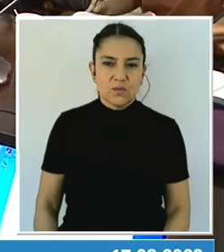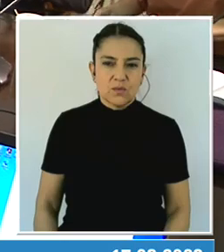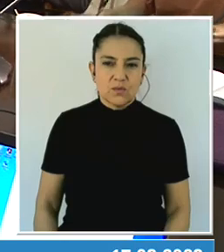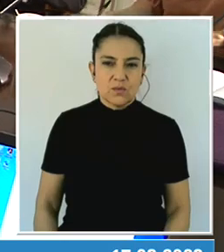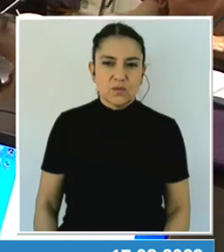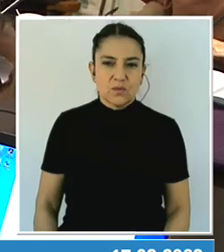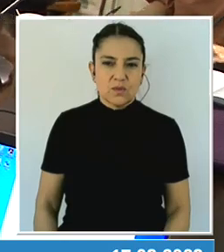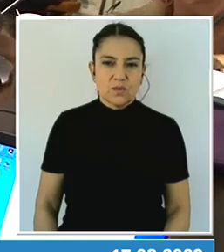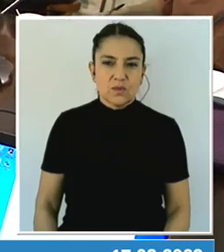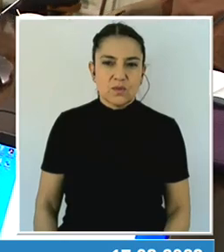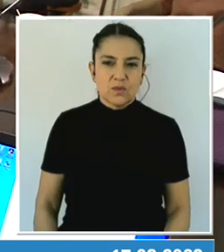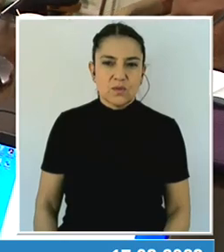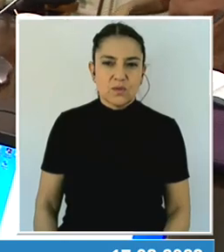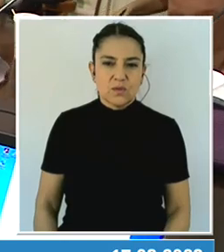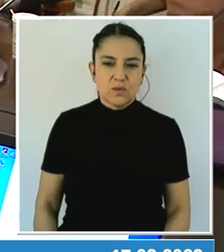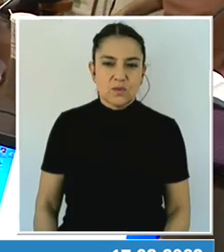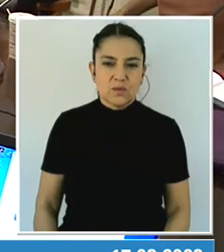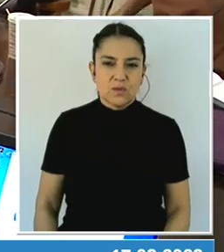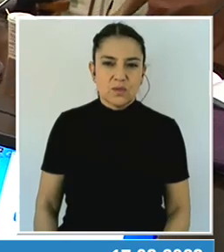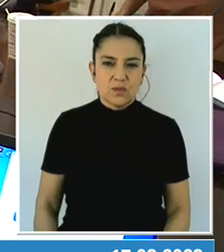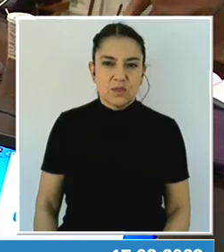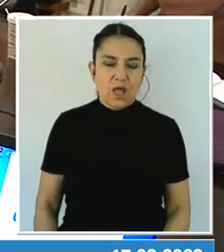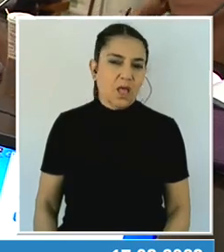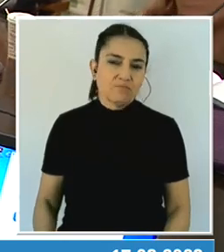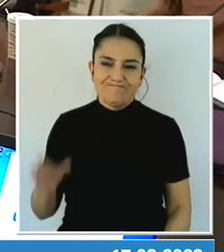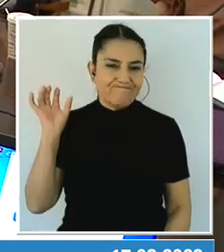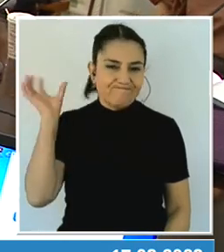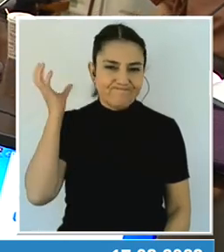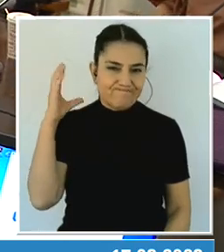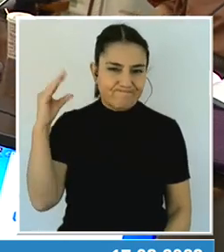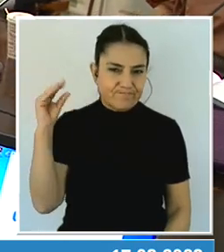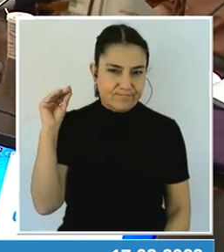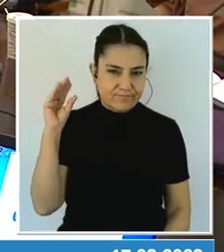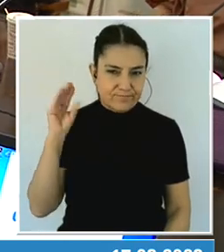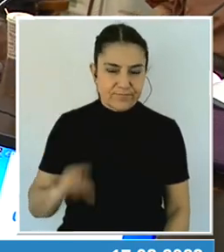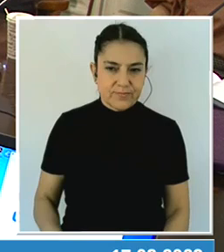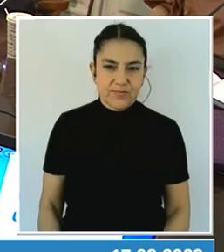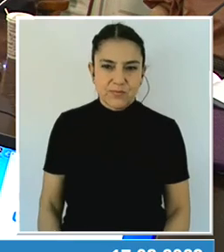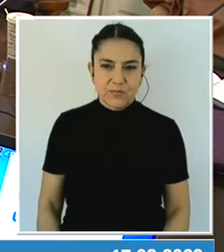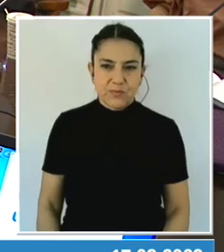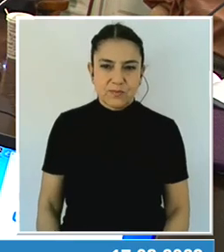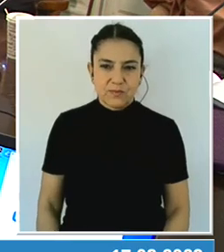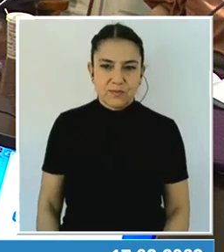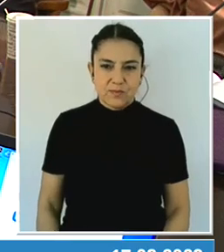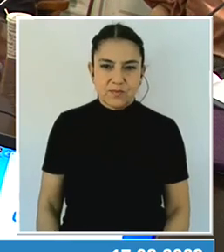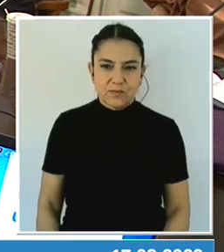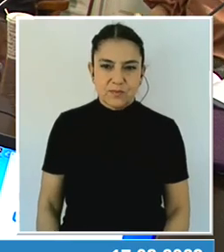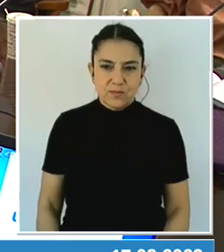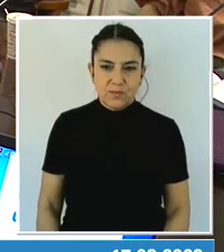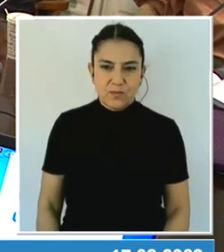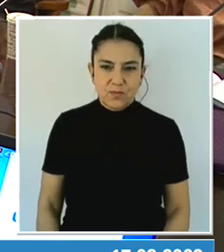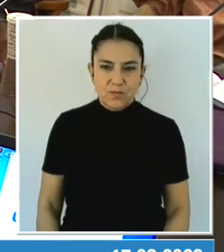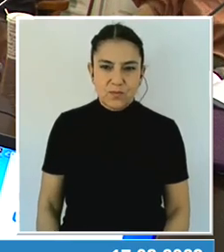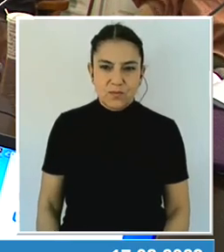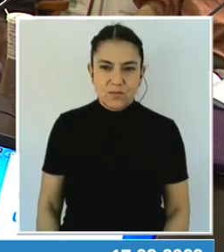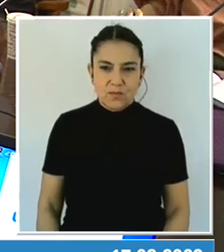por supuesto, con menos trayectoria que él, a lo propio, de manera más intensiva.